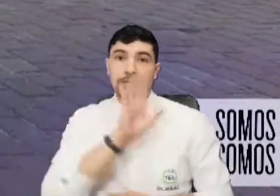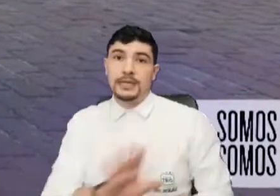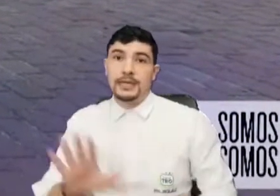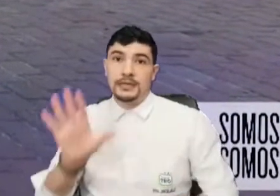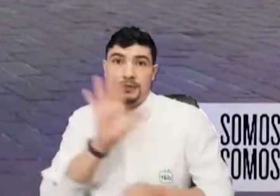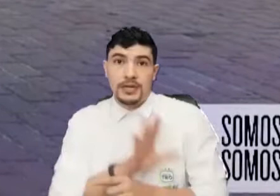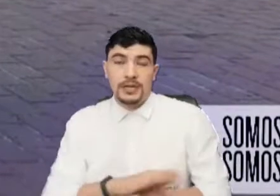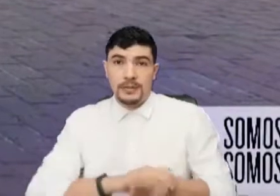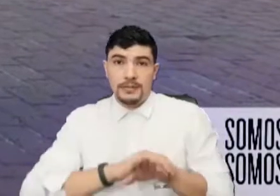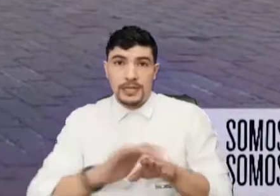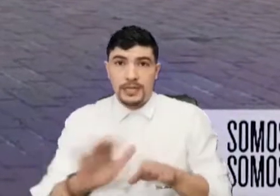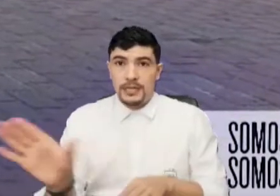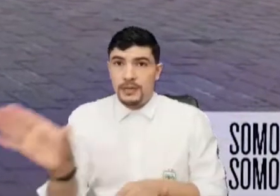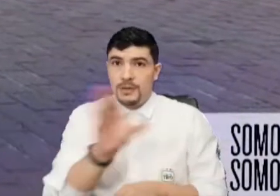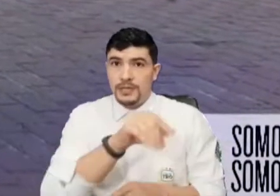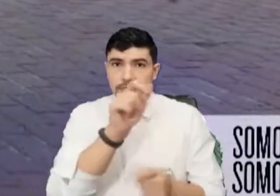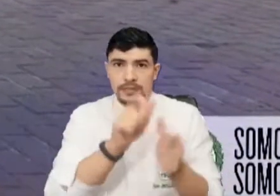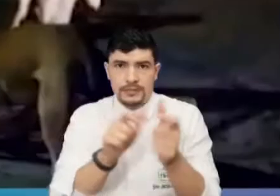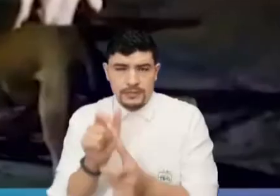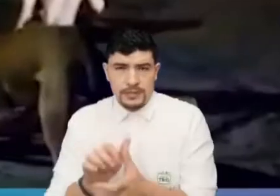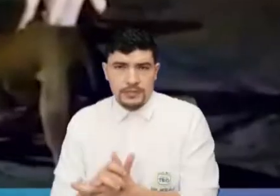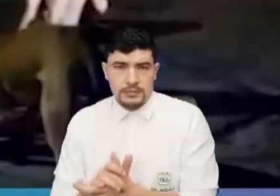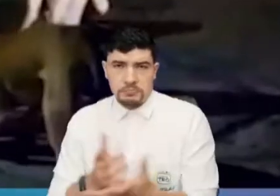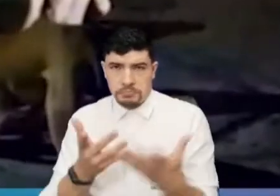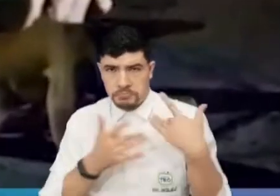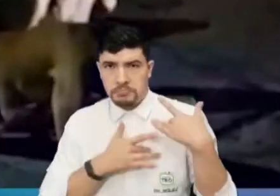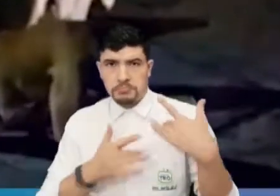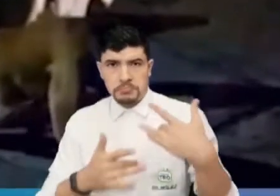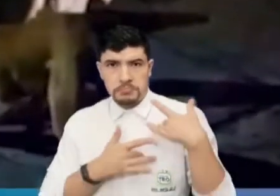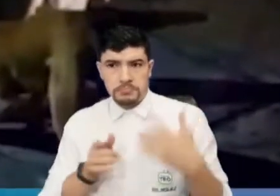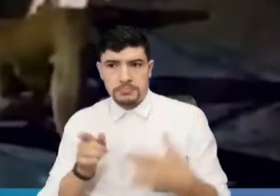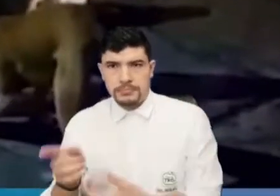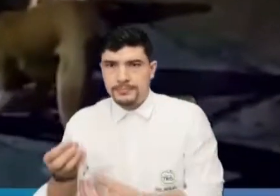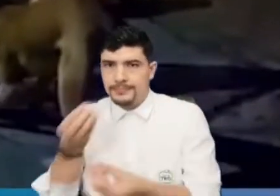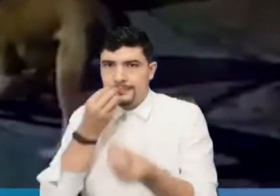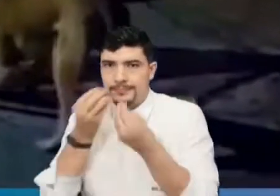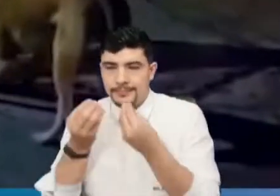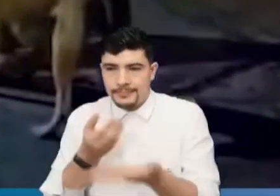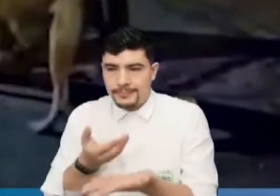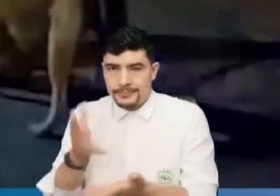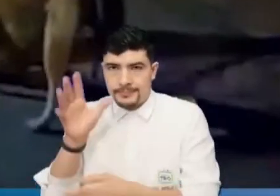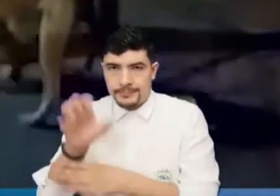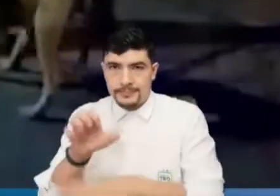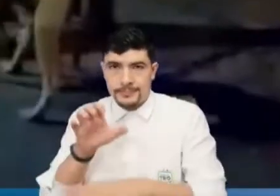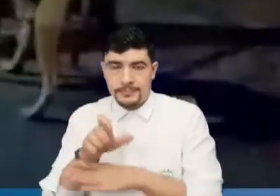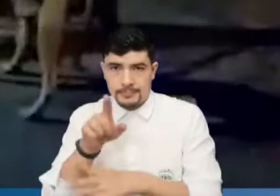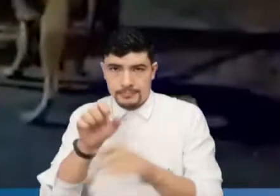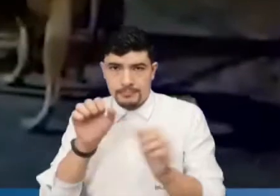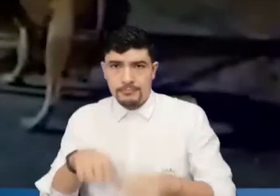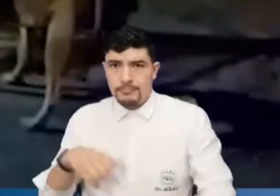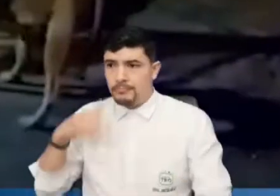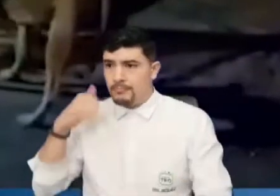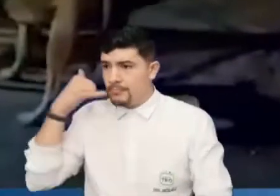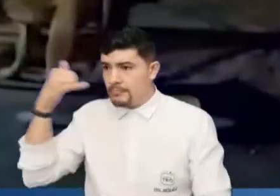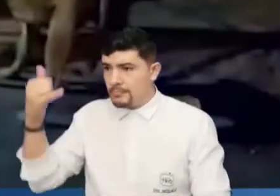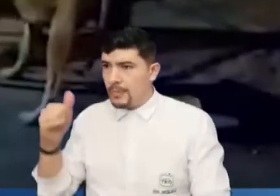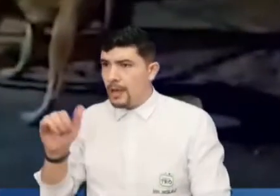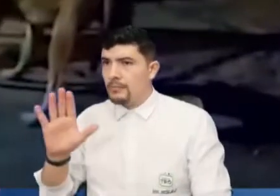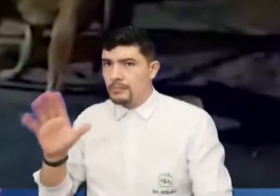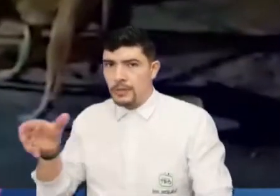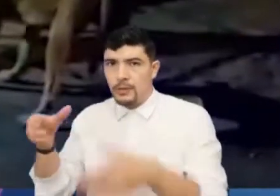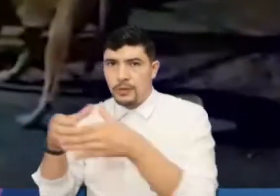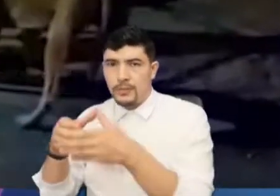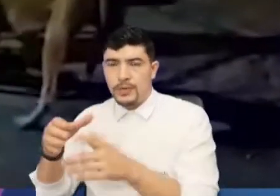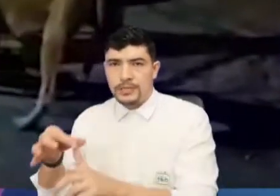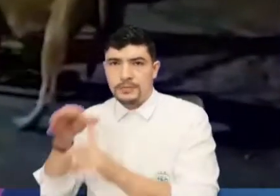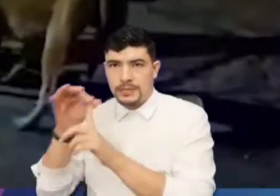con esta actividad a través de las donaciones de alimentos para eso solo deben contactarse con el grupo de protección ambiental y ecológico del departamento de